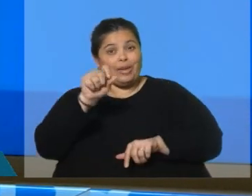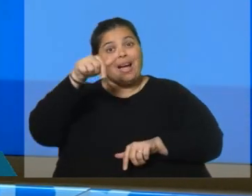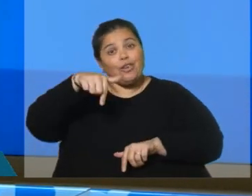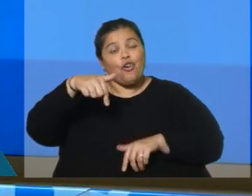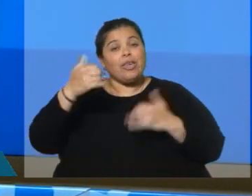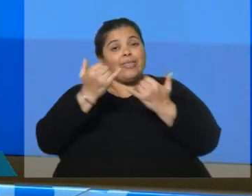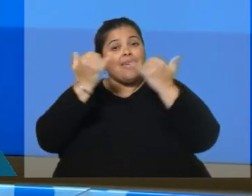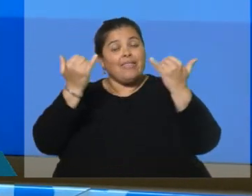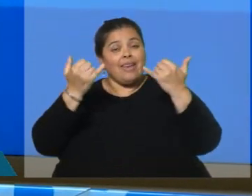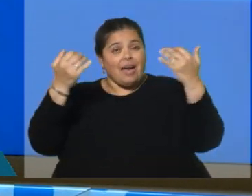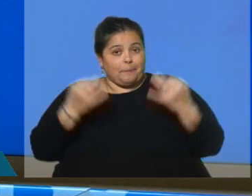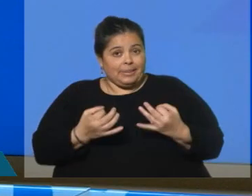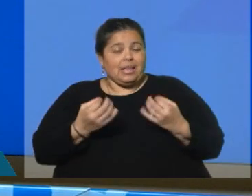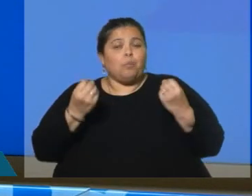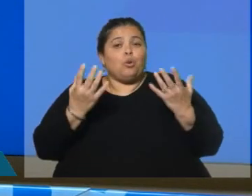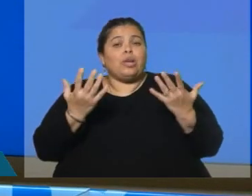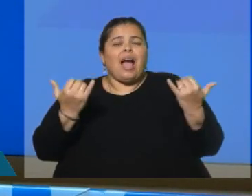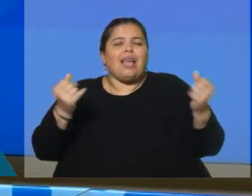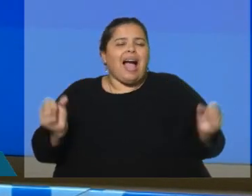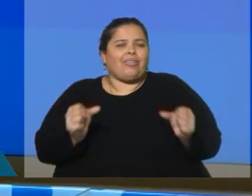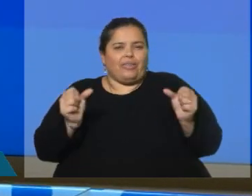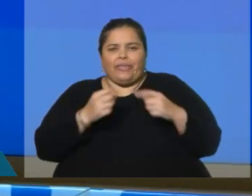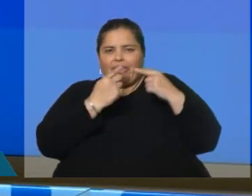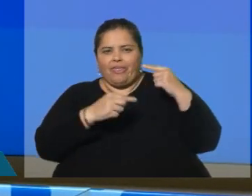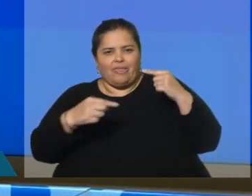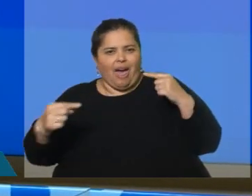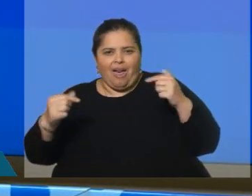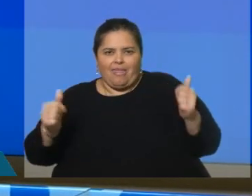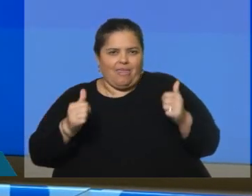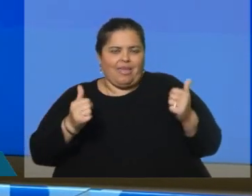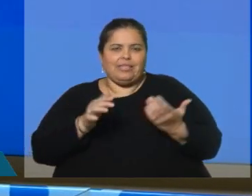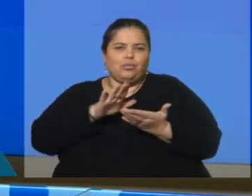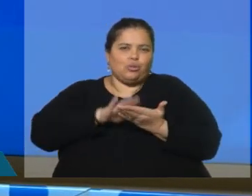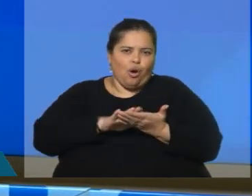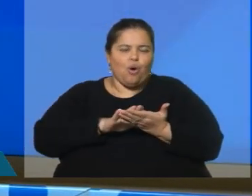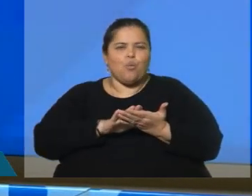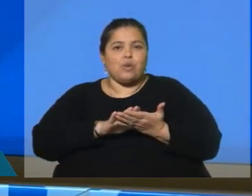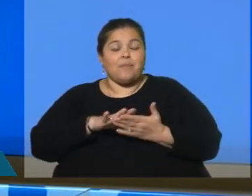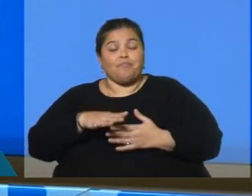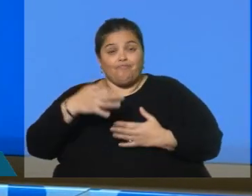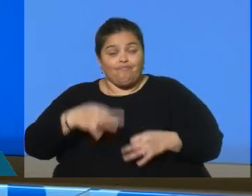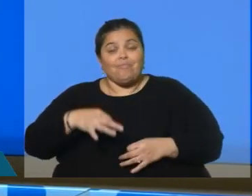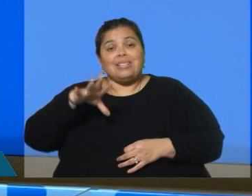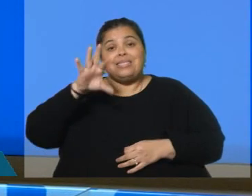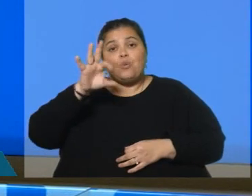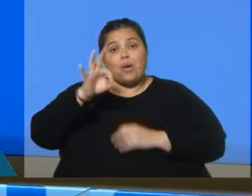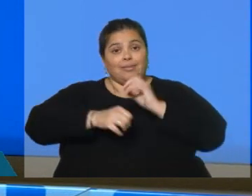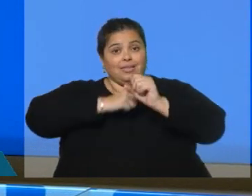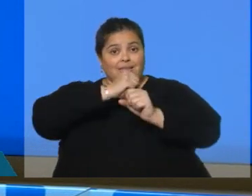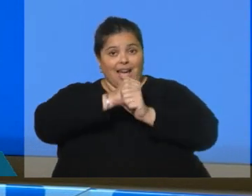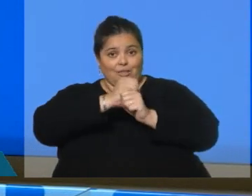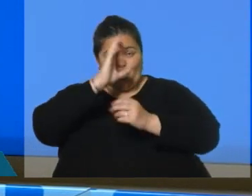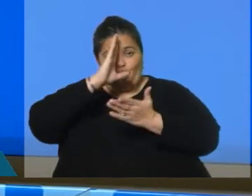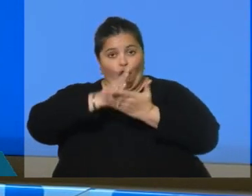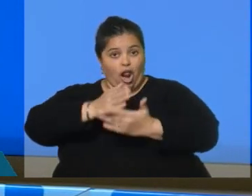este día tan marcado por todas las actividades que están ocurriendo a propósito de que se cumplen 50 años del golpe